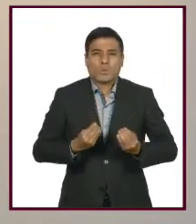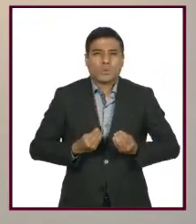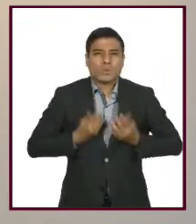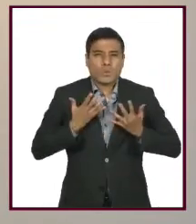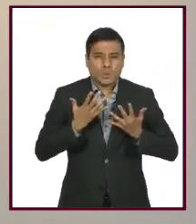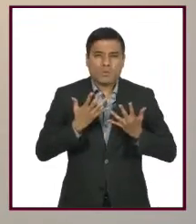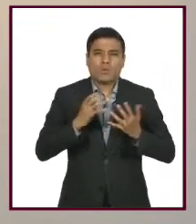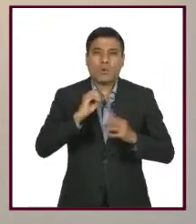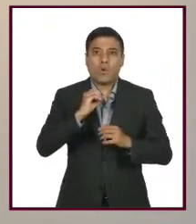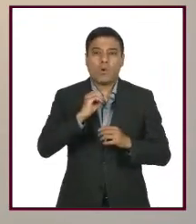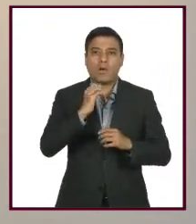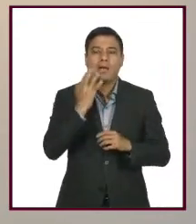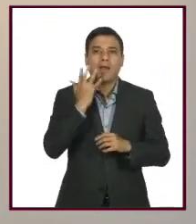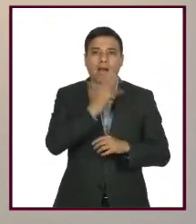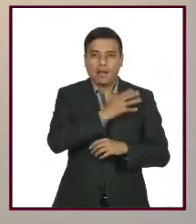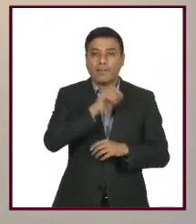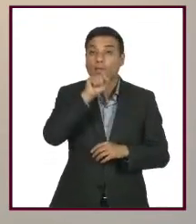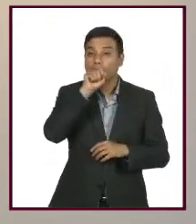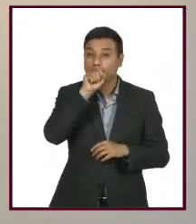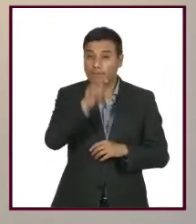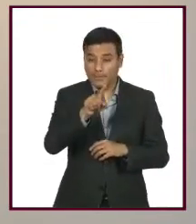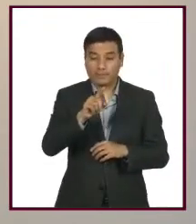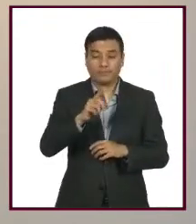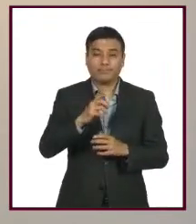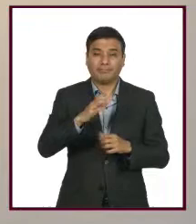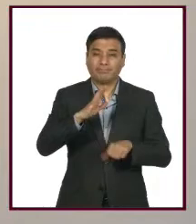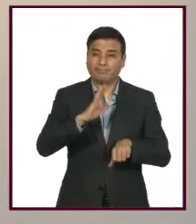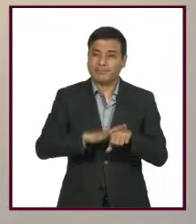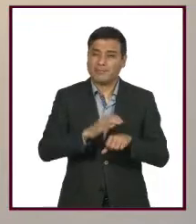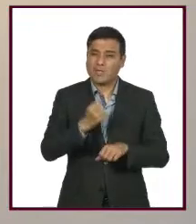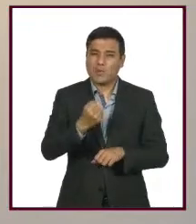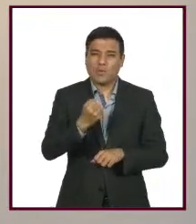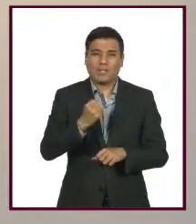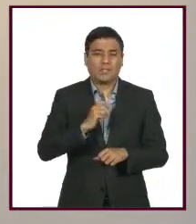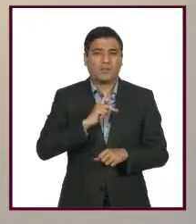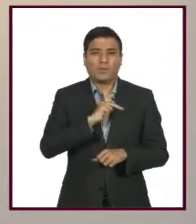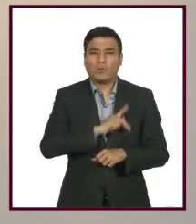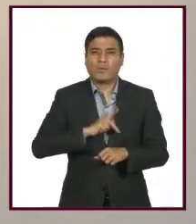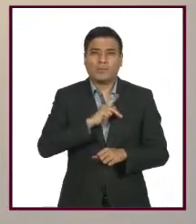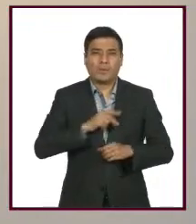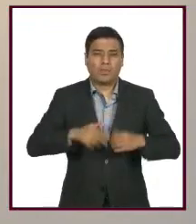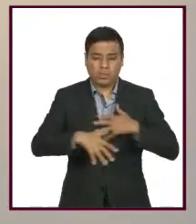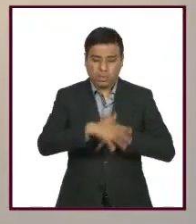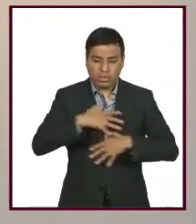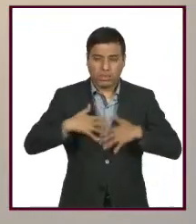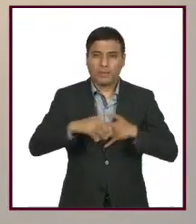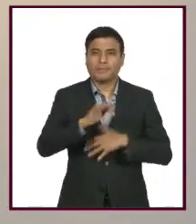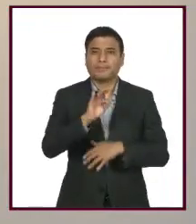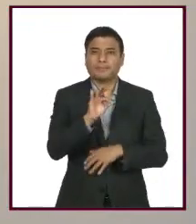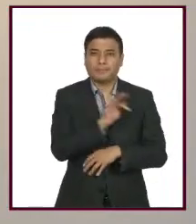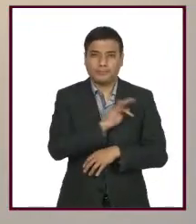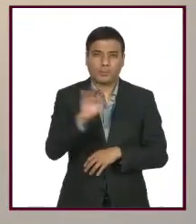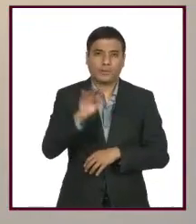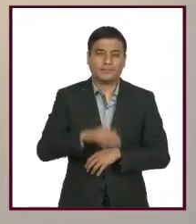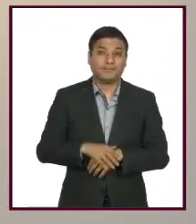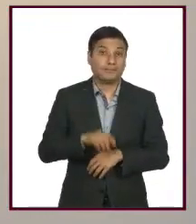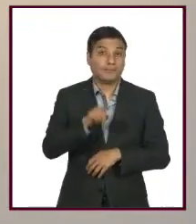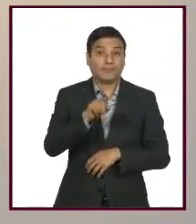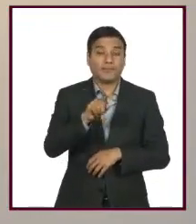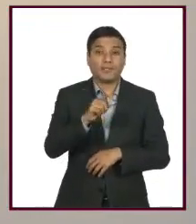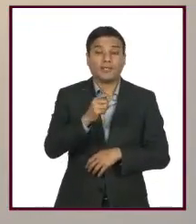una intoxicación alcohólica o que los efectos secundarios sean mucho mayores, ¿no?, de la metanfetamina. Entonces, pues sí, al